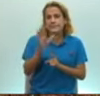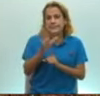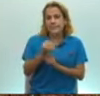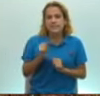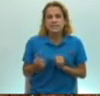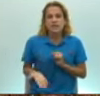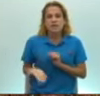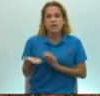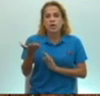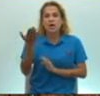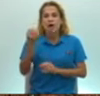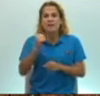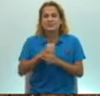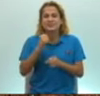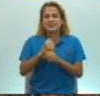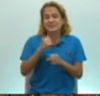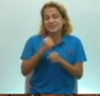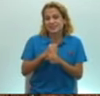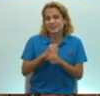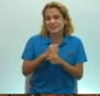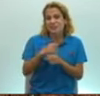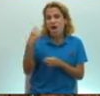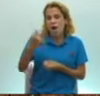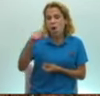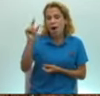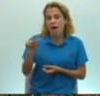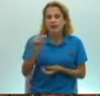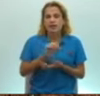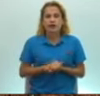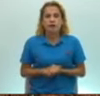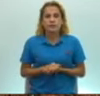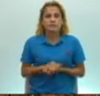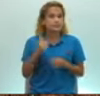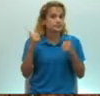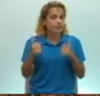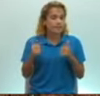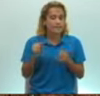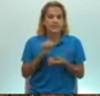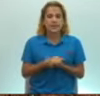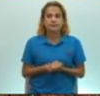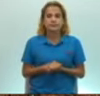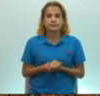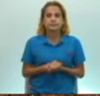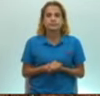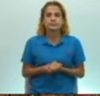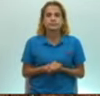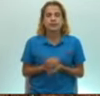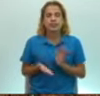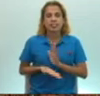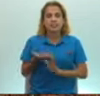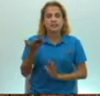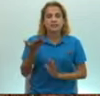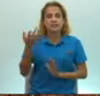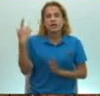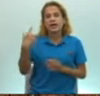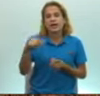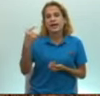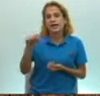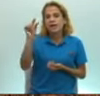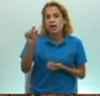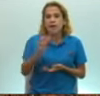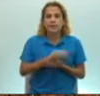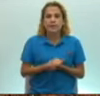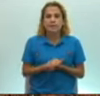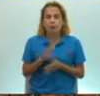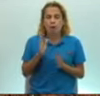ya aquí comienza a desarrollarse la improductividad, el trabajo esclavo, primeros síntomas de la crisis del sistema esclavista. Si bien el cénix o el mayor desarrollo